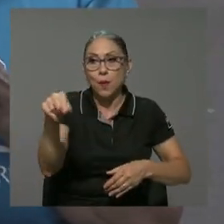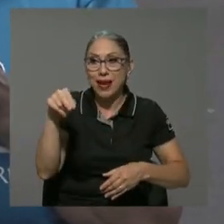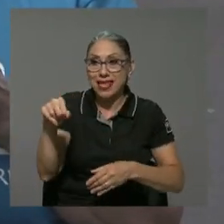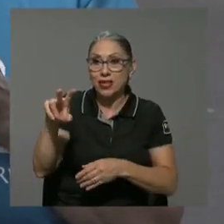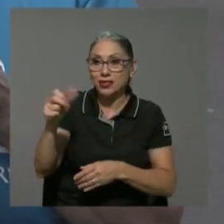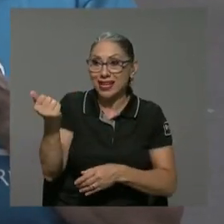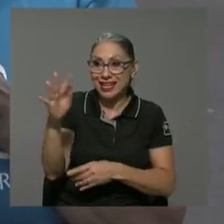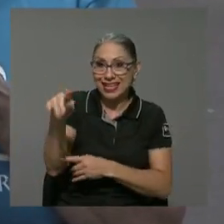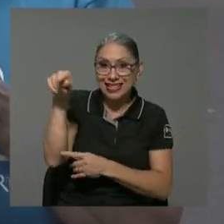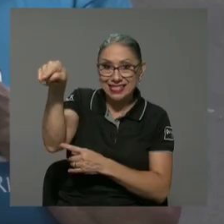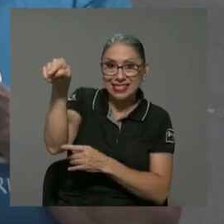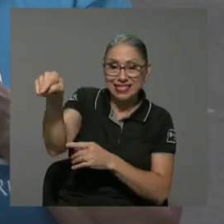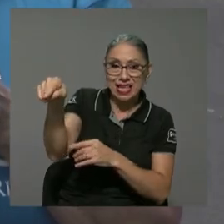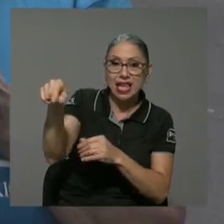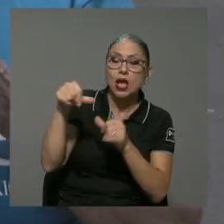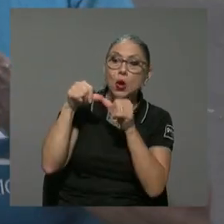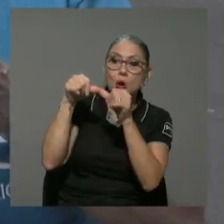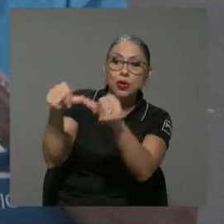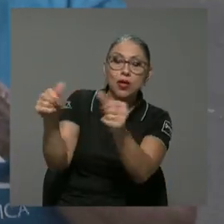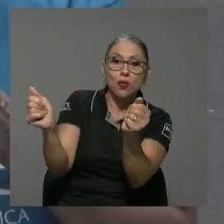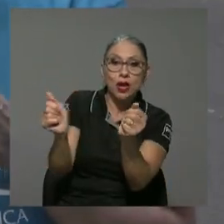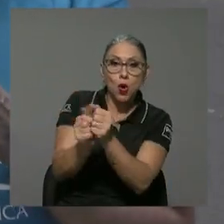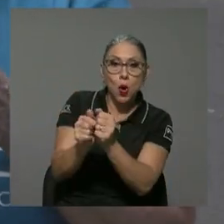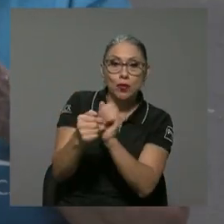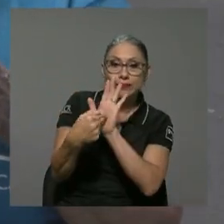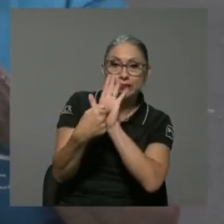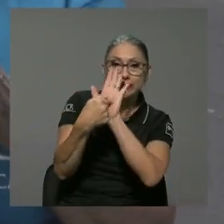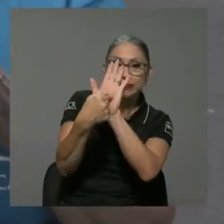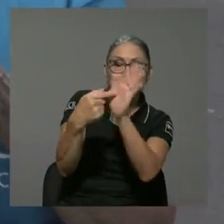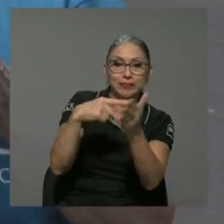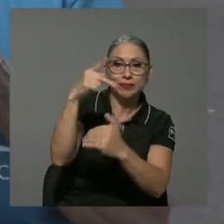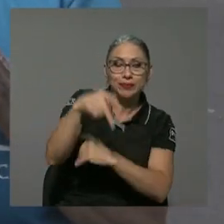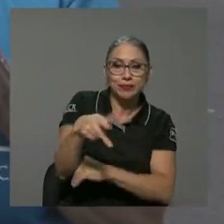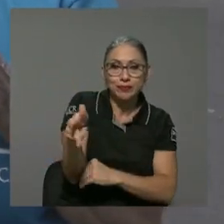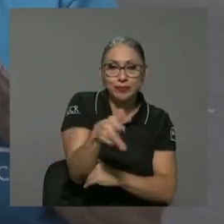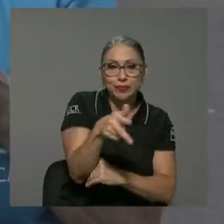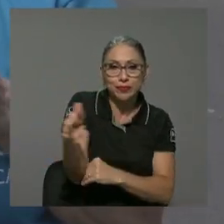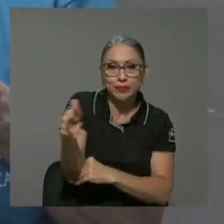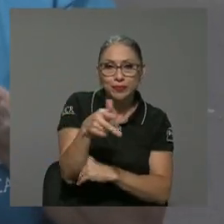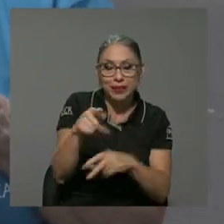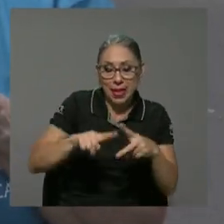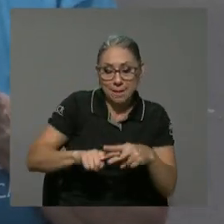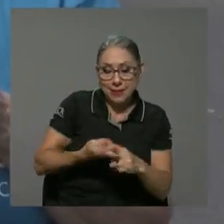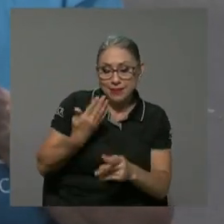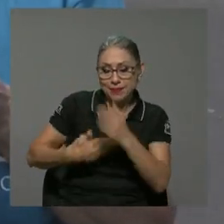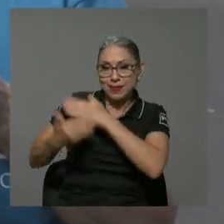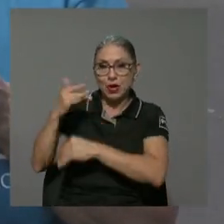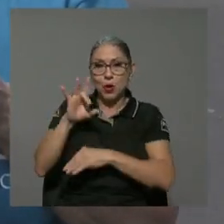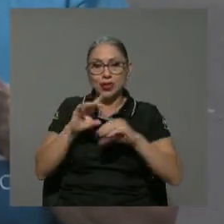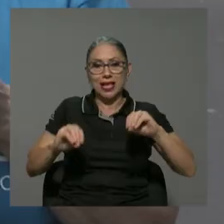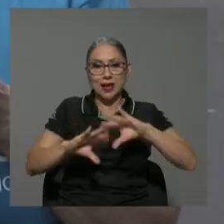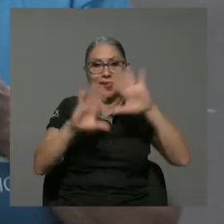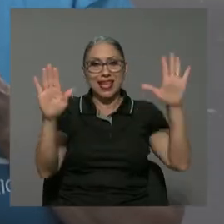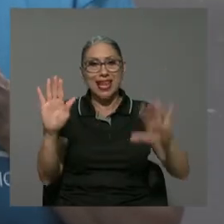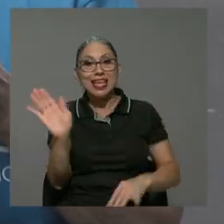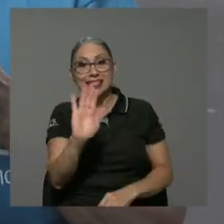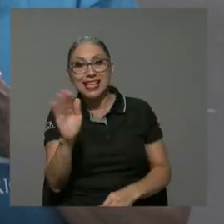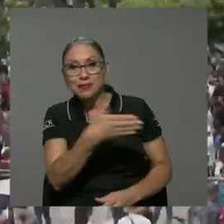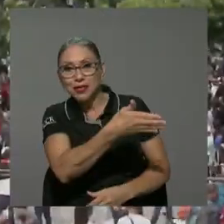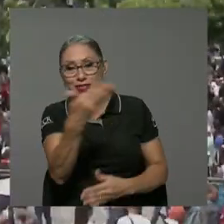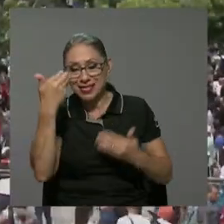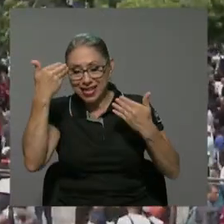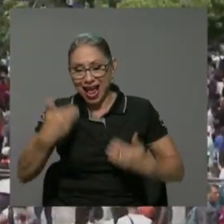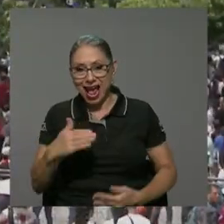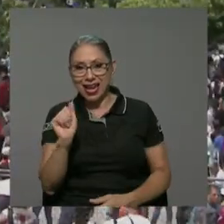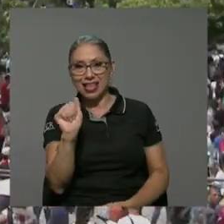Estudio Central continúen con esta transmisión que abrimos desde las 8 de la mañana. Se despide de ustedes